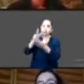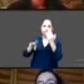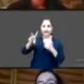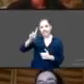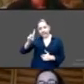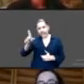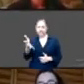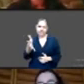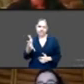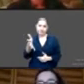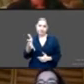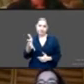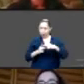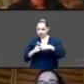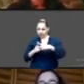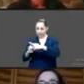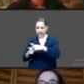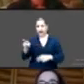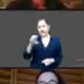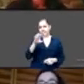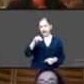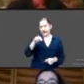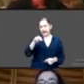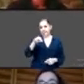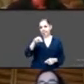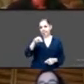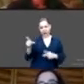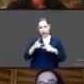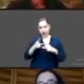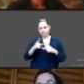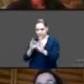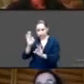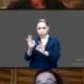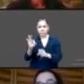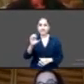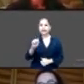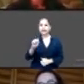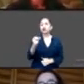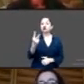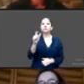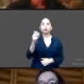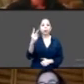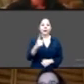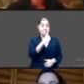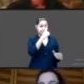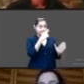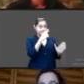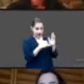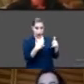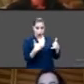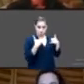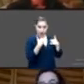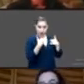presentar con los efectos de la NAPEA, una tasa de 62.2 nacimientos por cada mil jóvenes entre 15 y 19